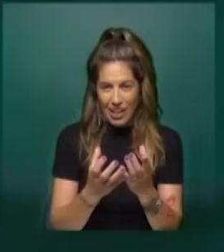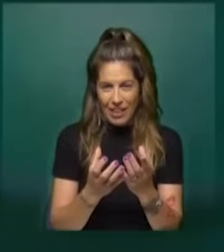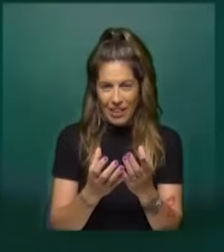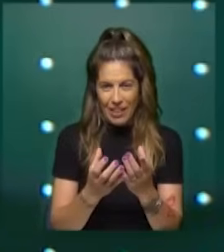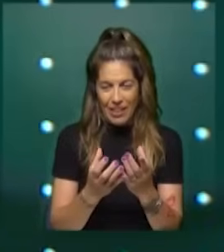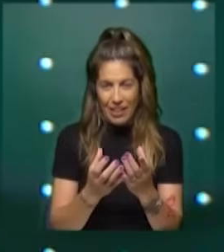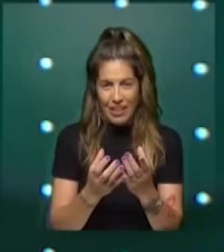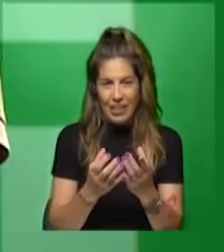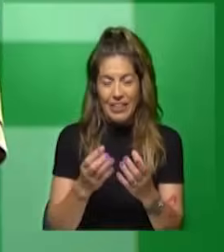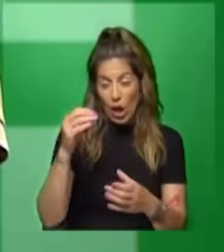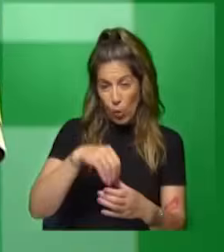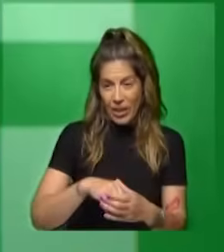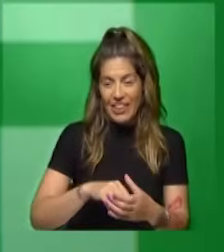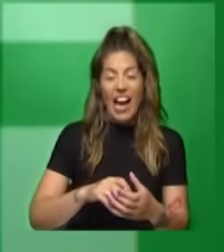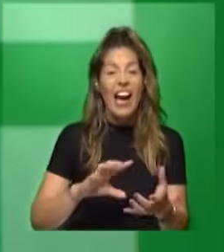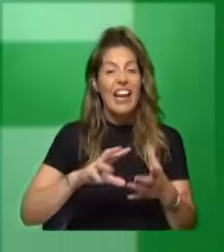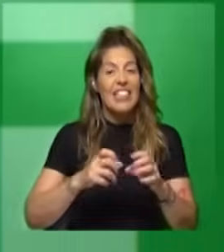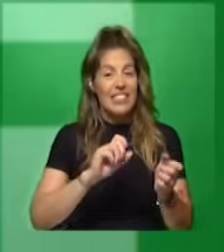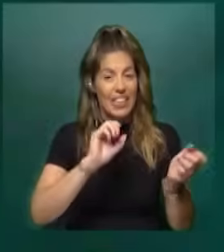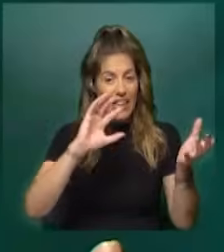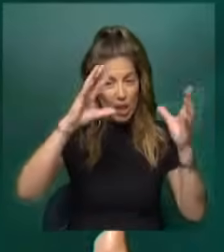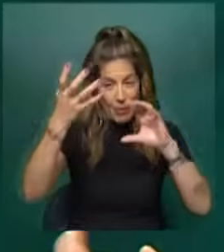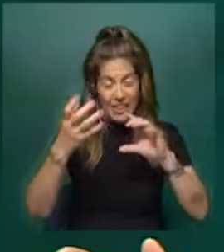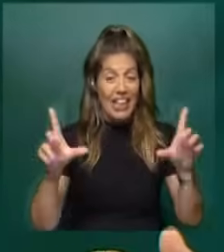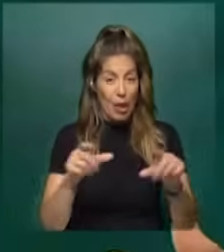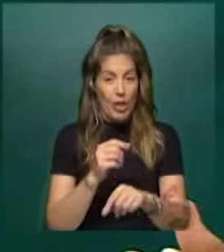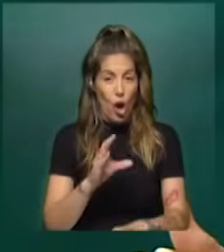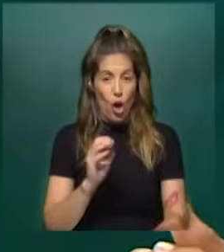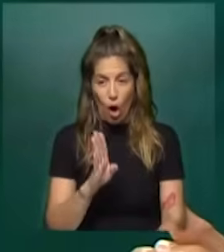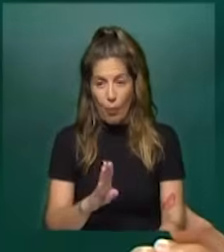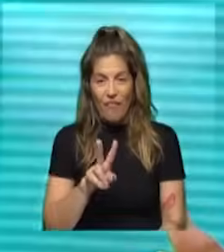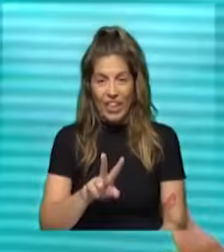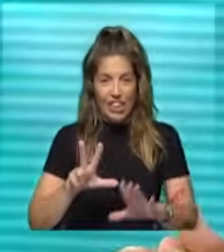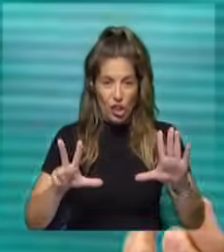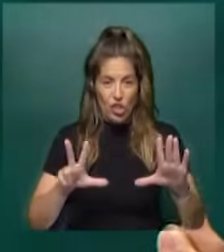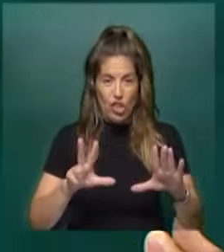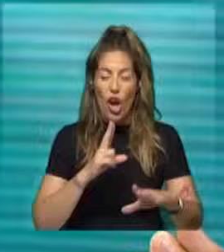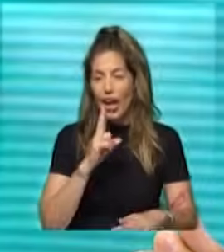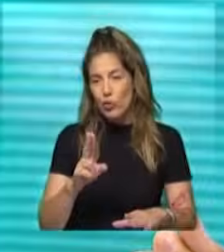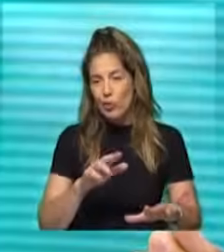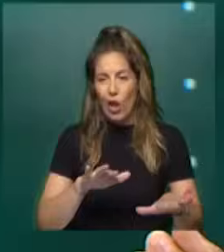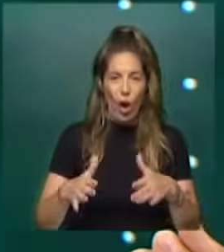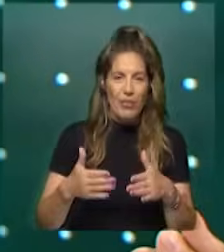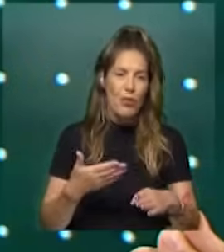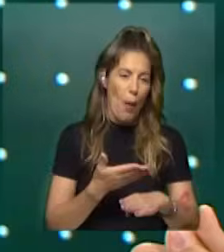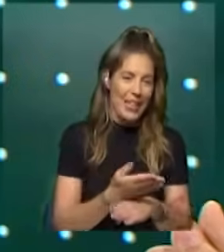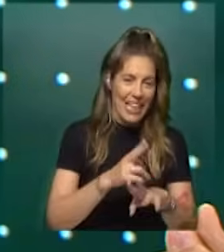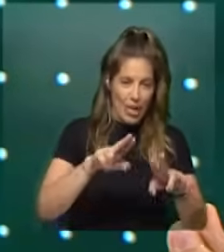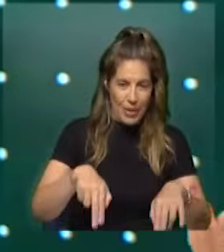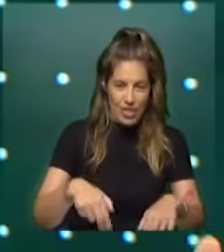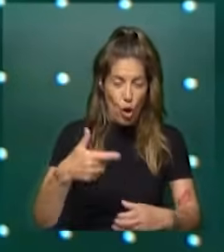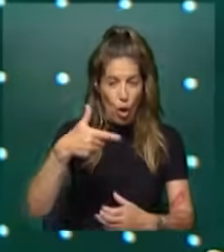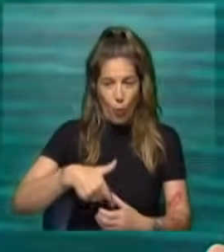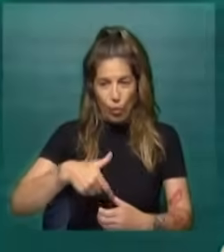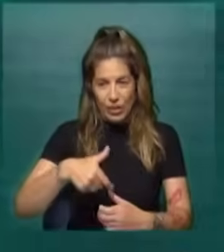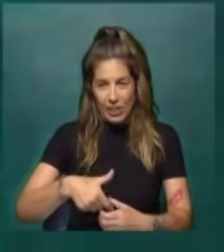atravesada por la crisis climática. Acaba de finalizar la COP28 con un resultado relativamente ambiguo. Se iba a pedir la eliminación de los